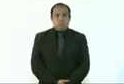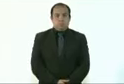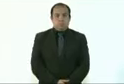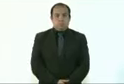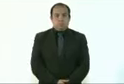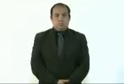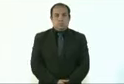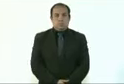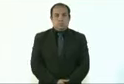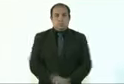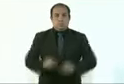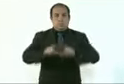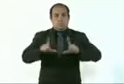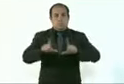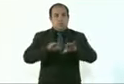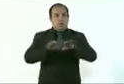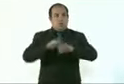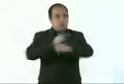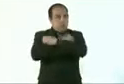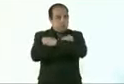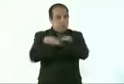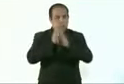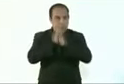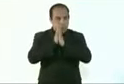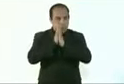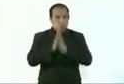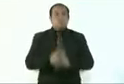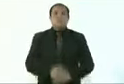Si me ponen lo de personal educativo, por favor.